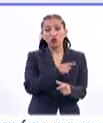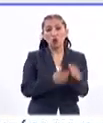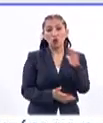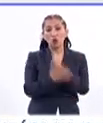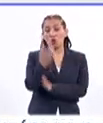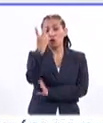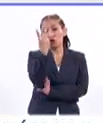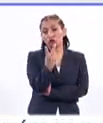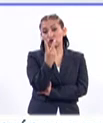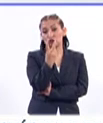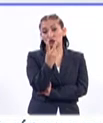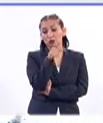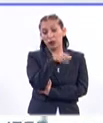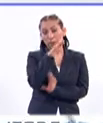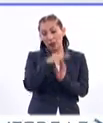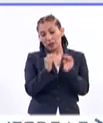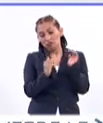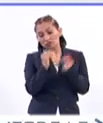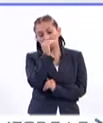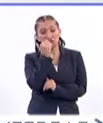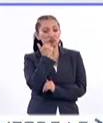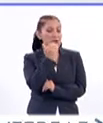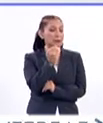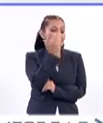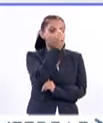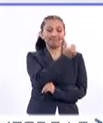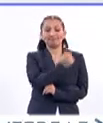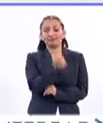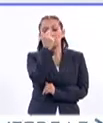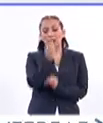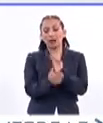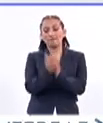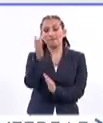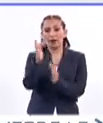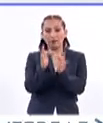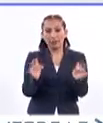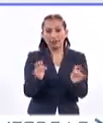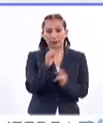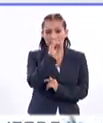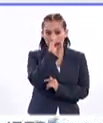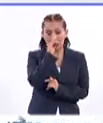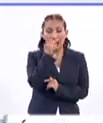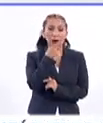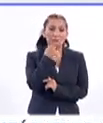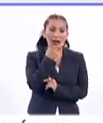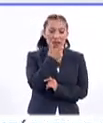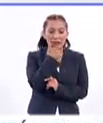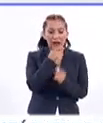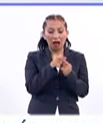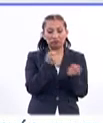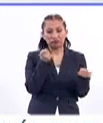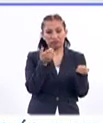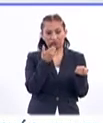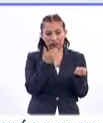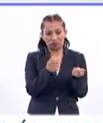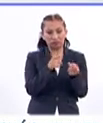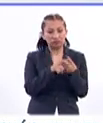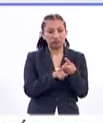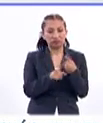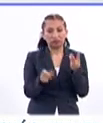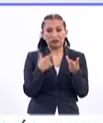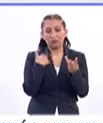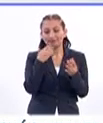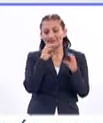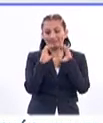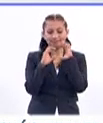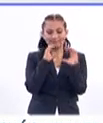fuimos 2 porque fuimos los que más teníamos las habilidades para irnos a Francia. Es decir, hablar en inglés, dominarlo, tener